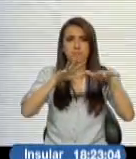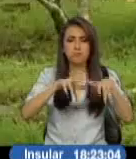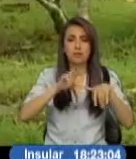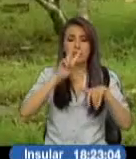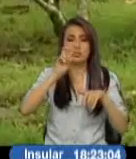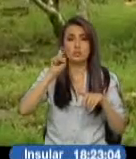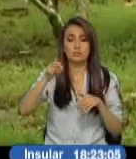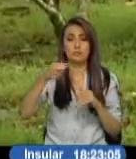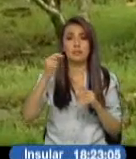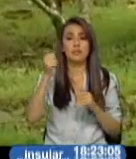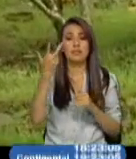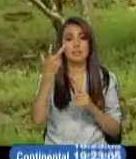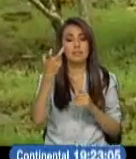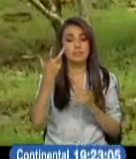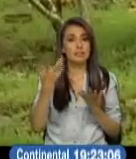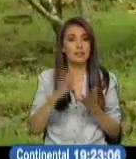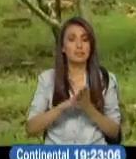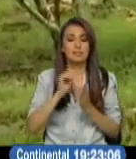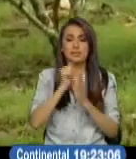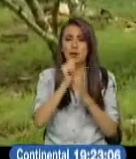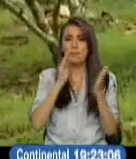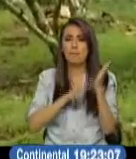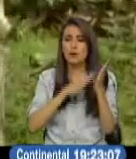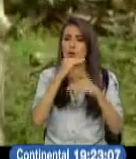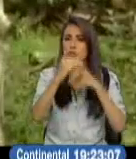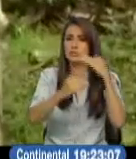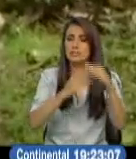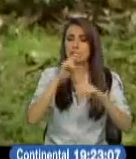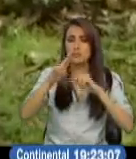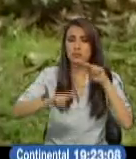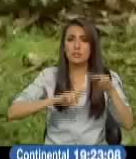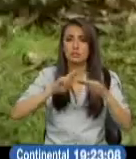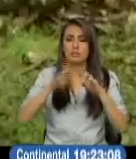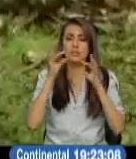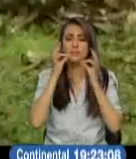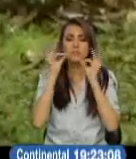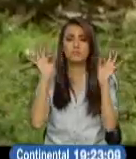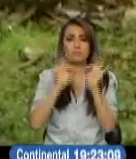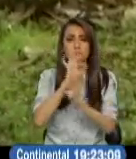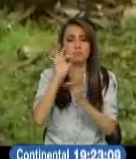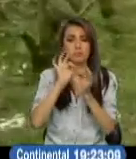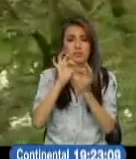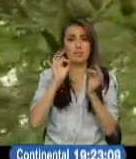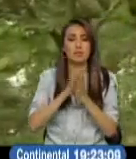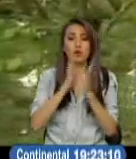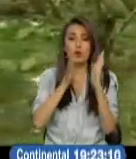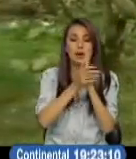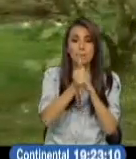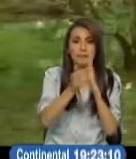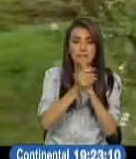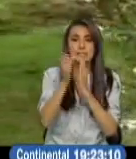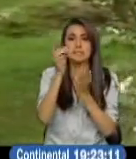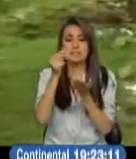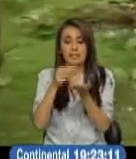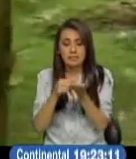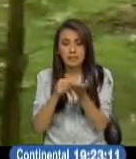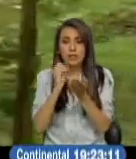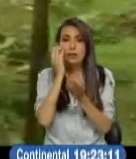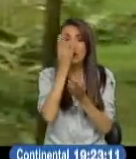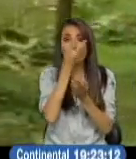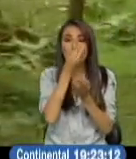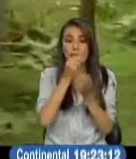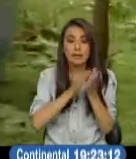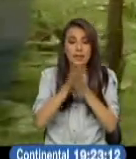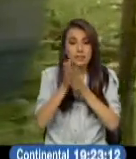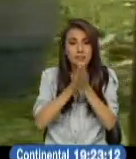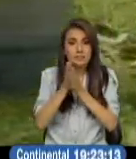2013, mediante el proyecto de reactivación de café y cacao nacional fino de aroma con capacitaciones, semillas de café, plantas de cacao,